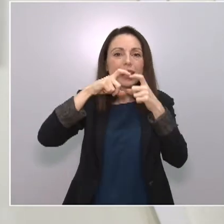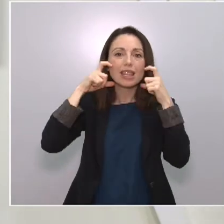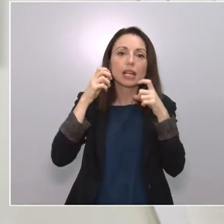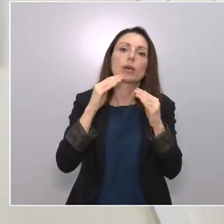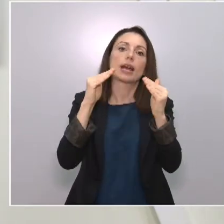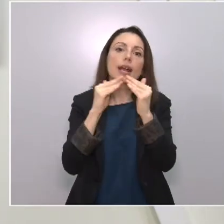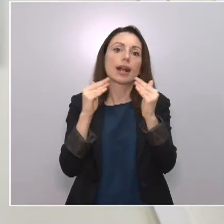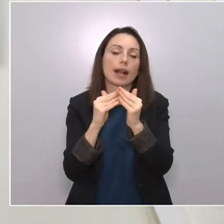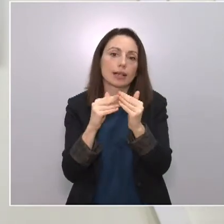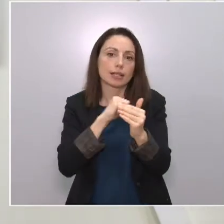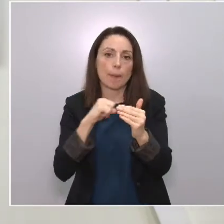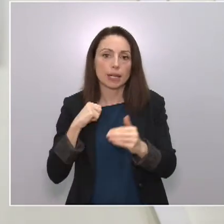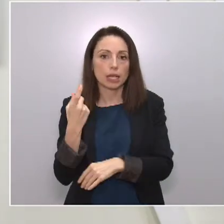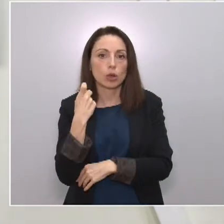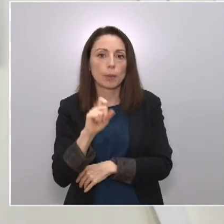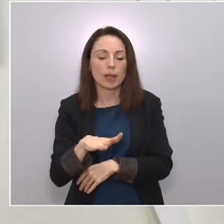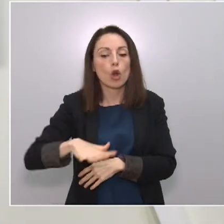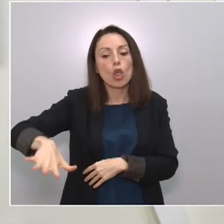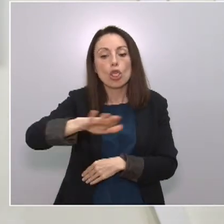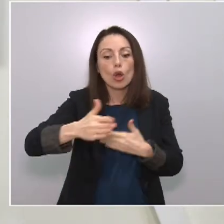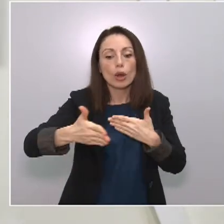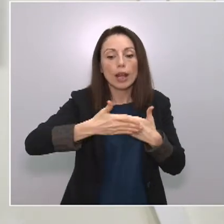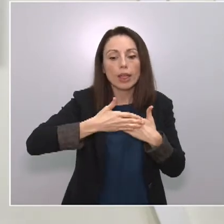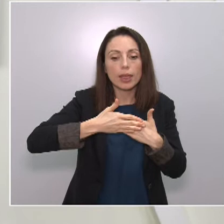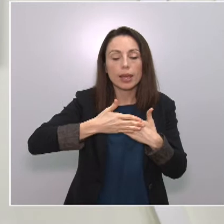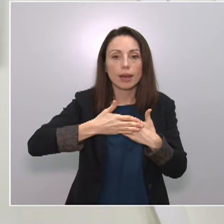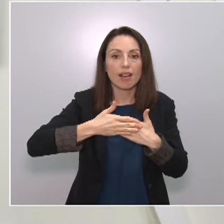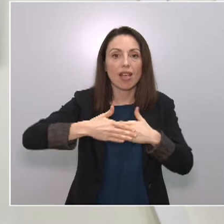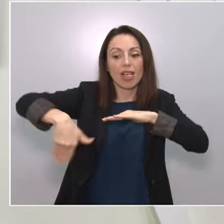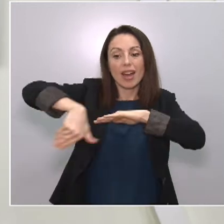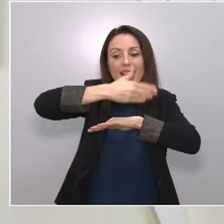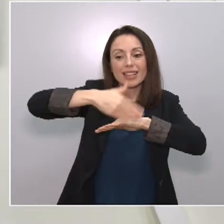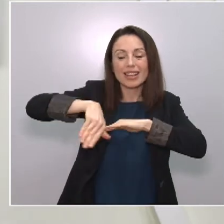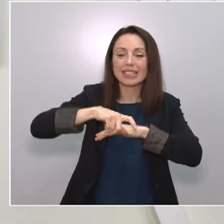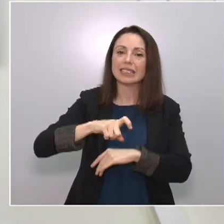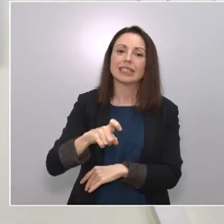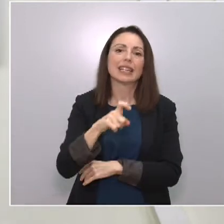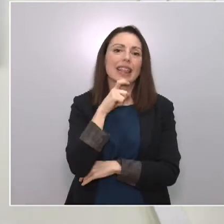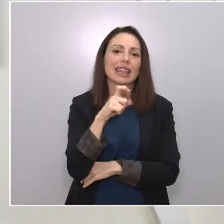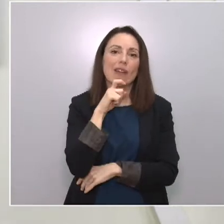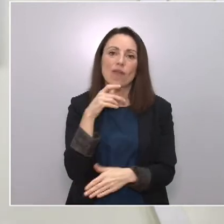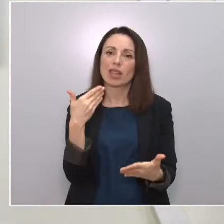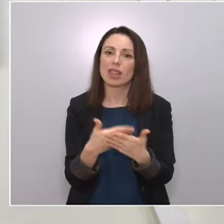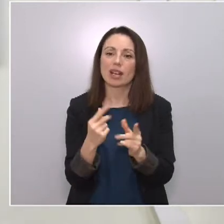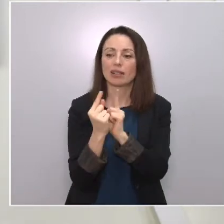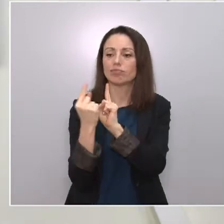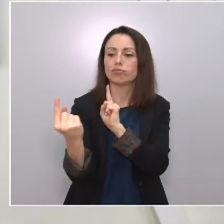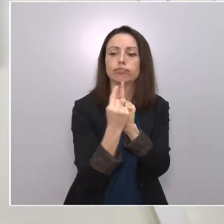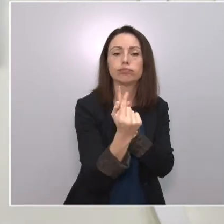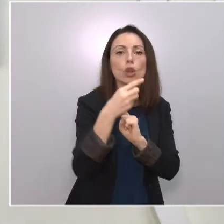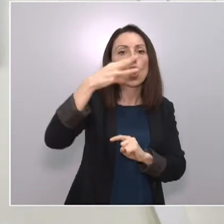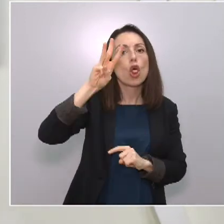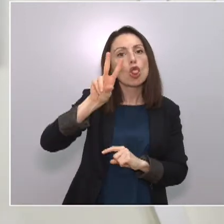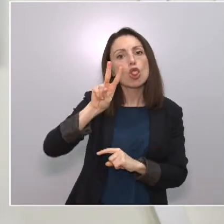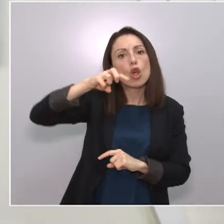siempre que no sean domicilios particulares, por supuesto, pero en espacios cerrados y en la vía pública, es muy difícil garantizar esos 2 metros